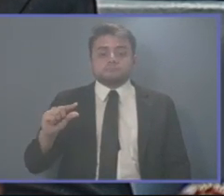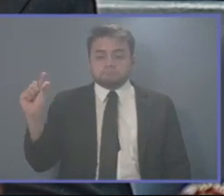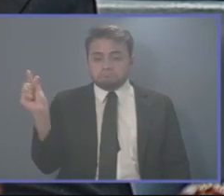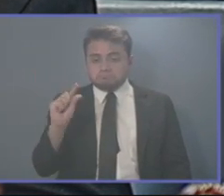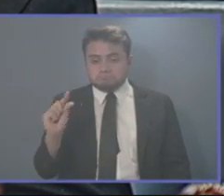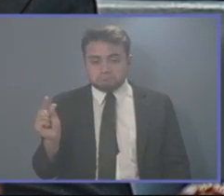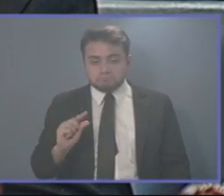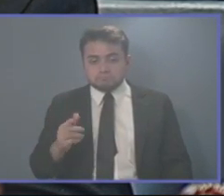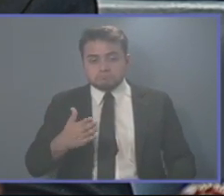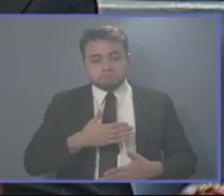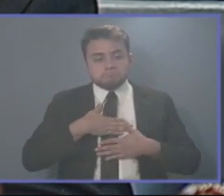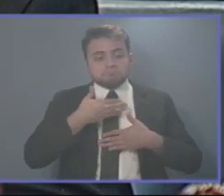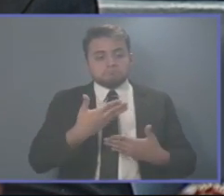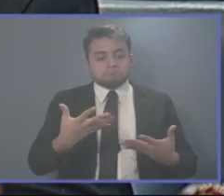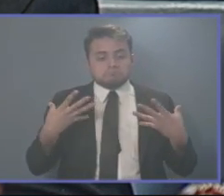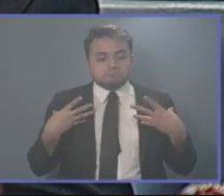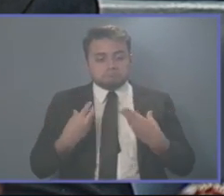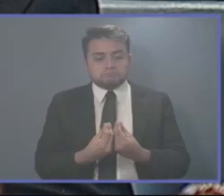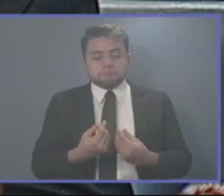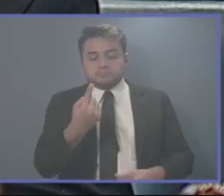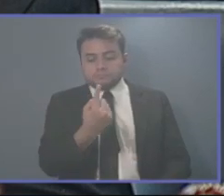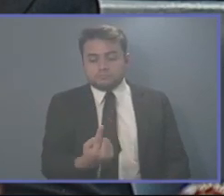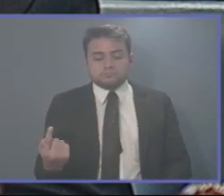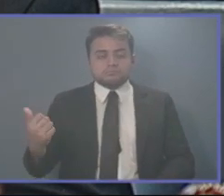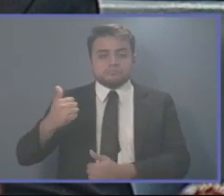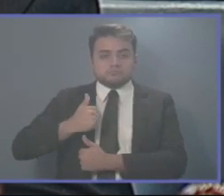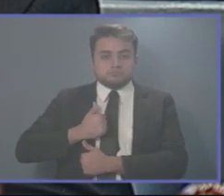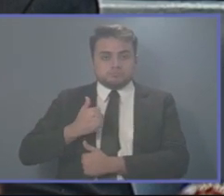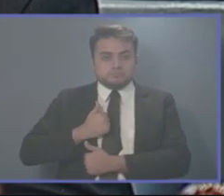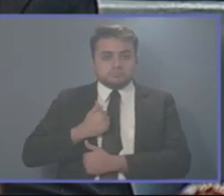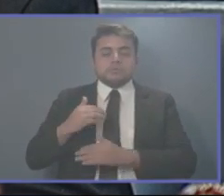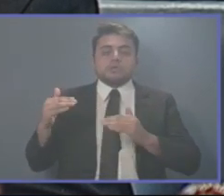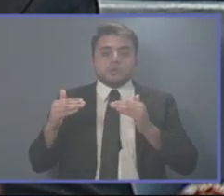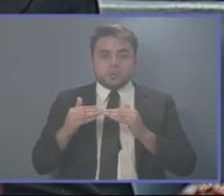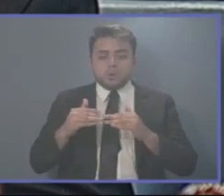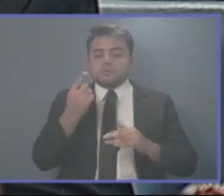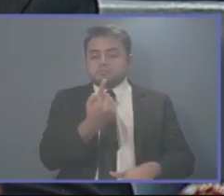veteranos militares y ex combatientes del fmln